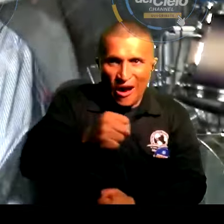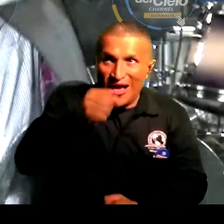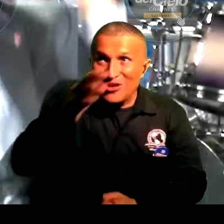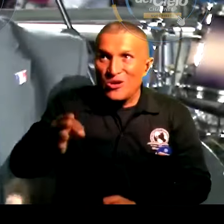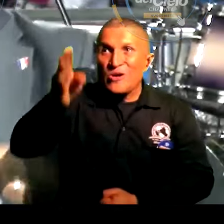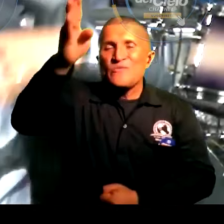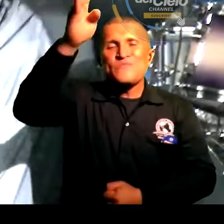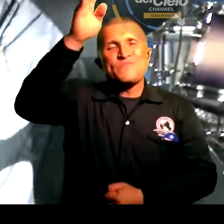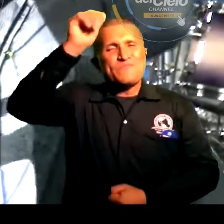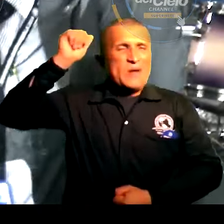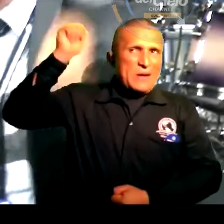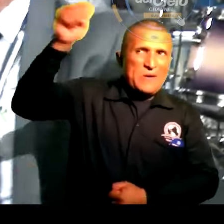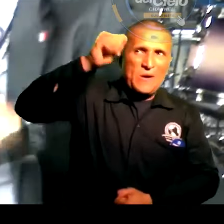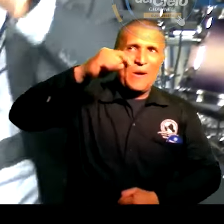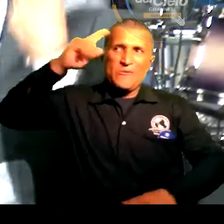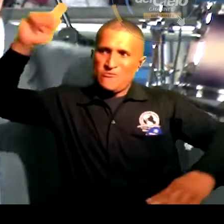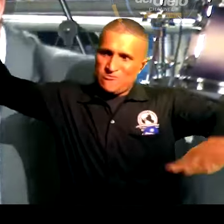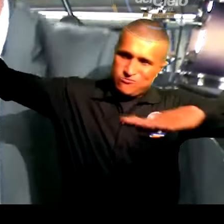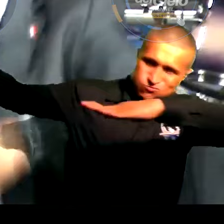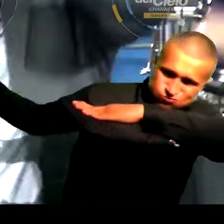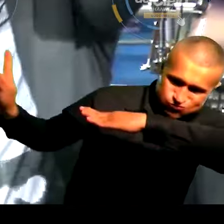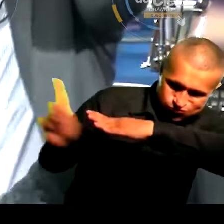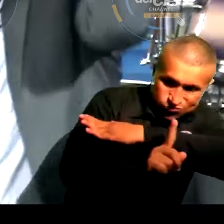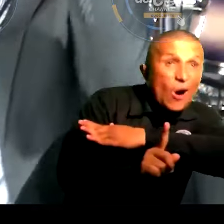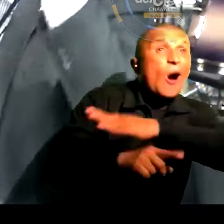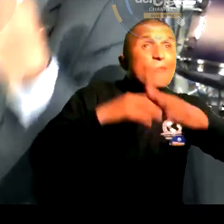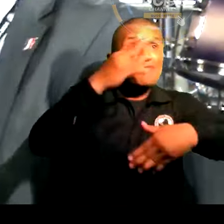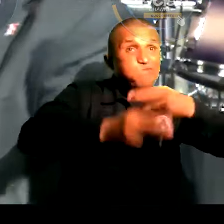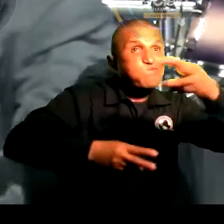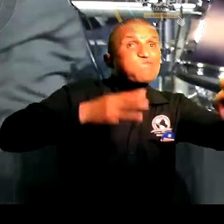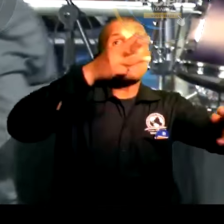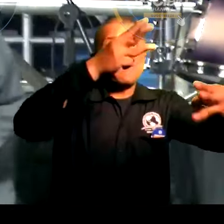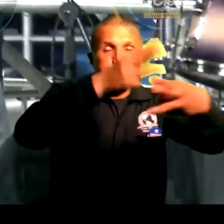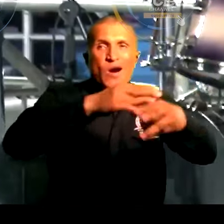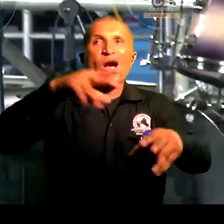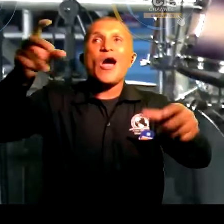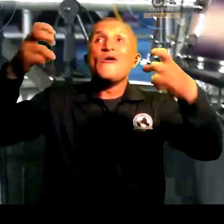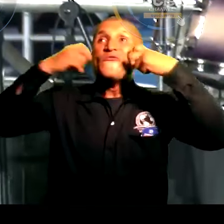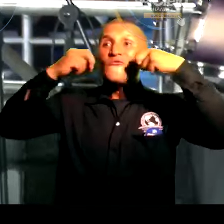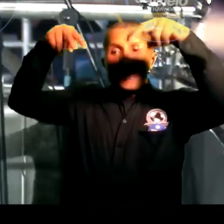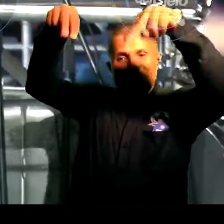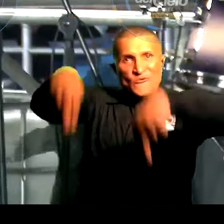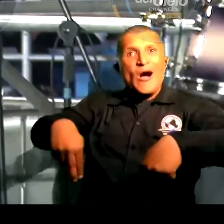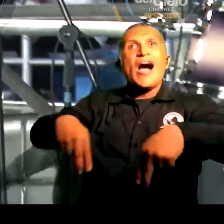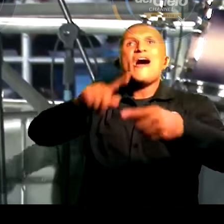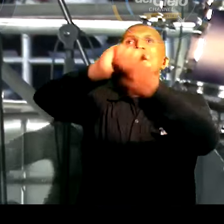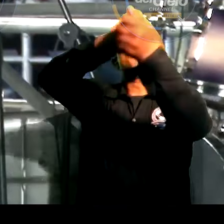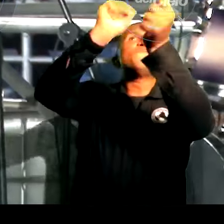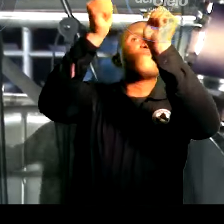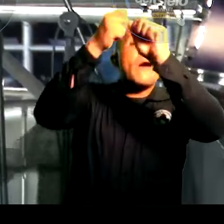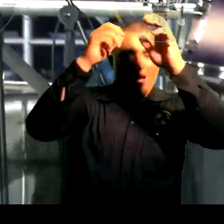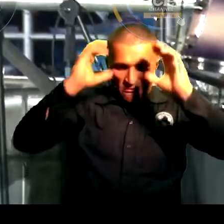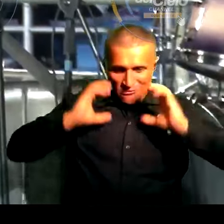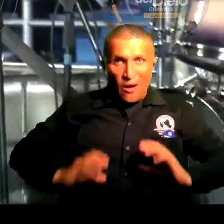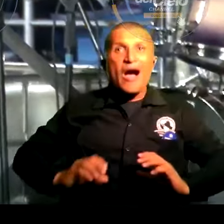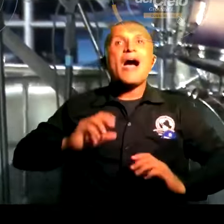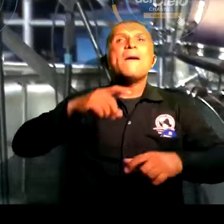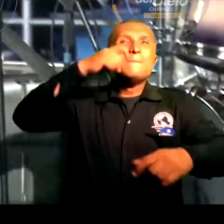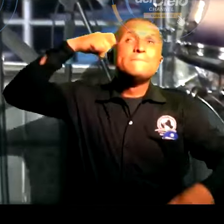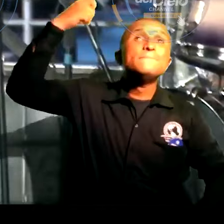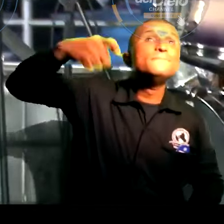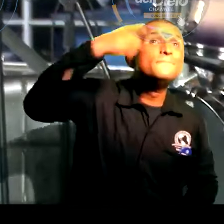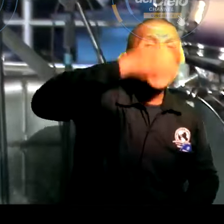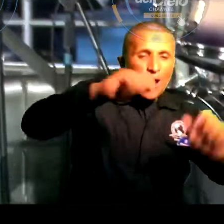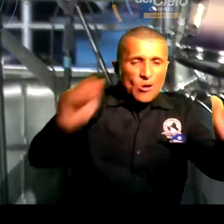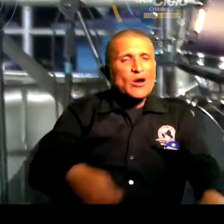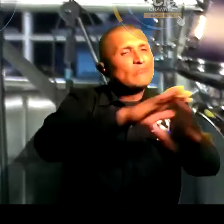Dios vino a esta tierra manifestado en carne para buscar y salvar lo que